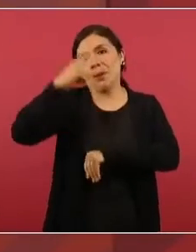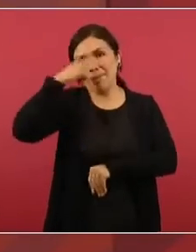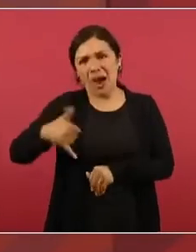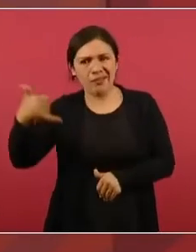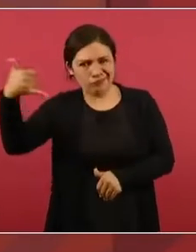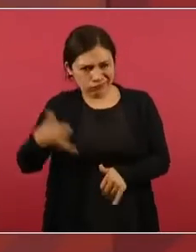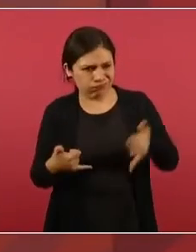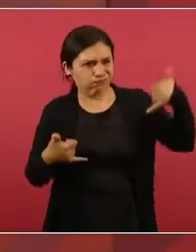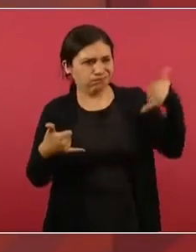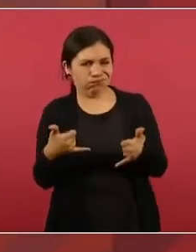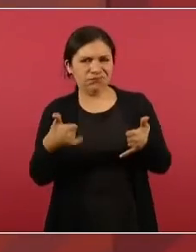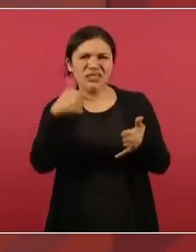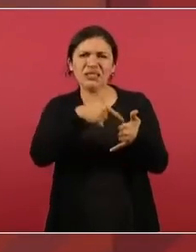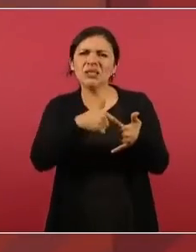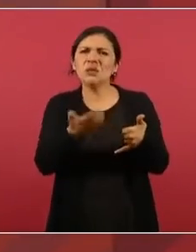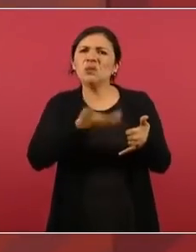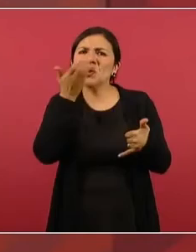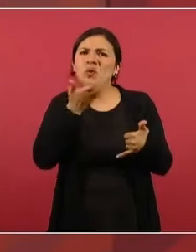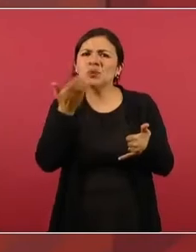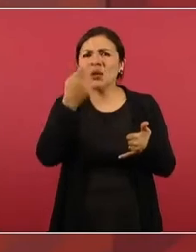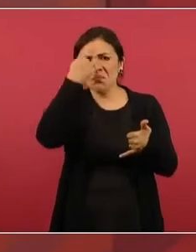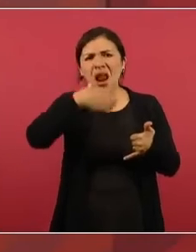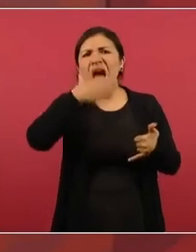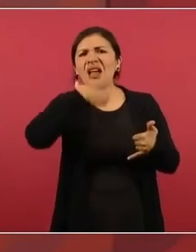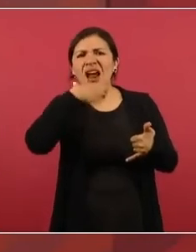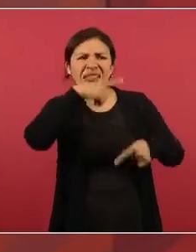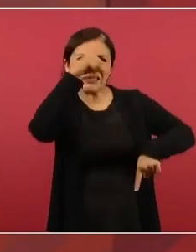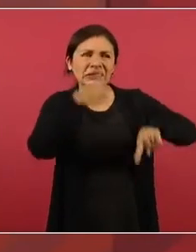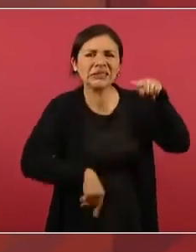la política popular y patriótica del general Cárdenas,